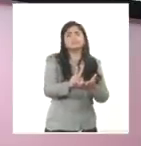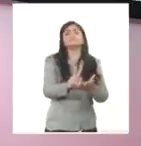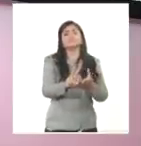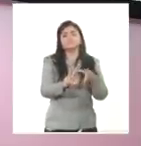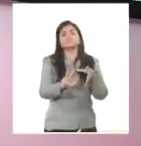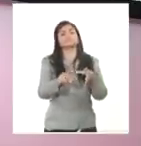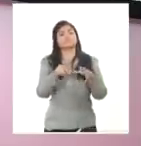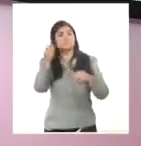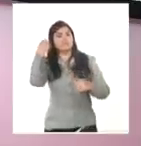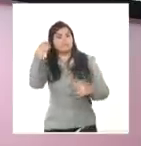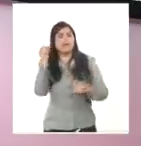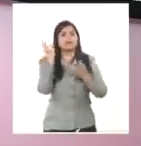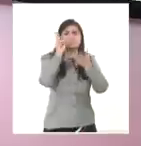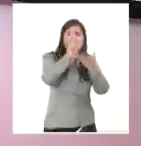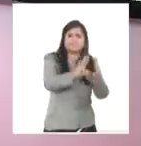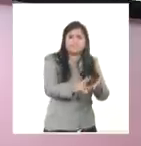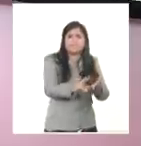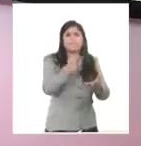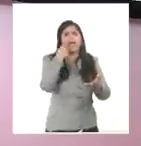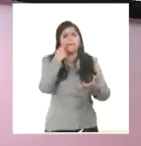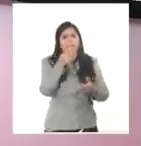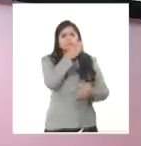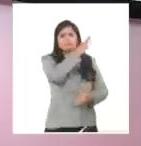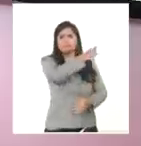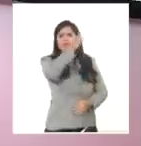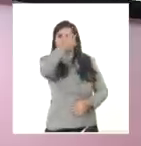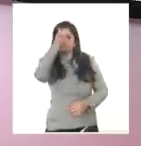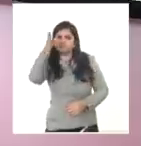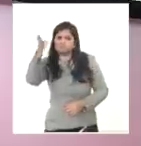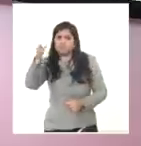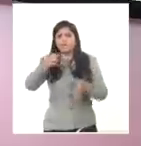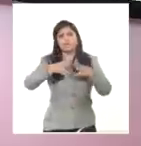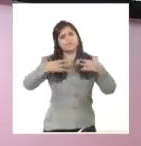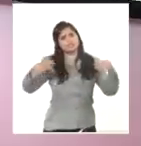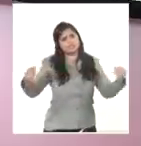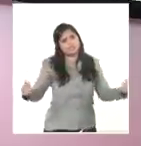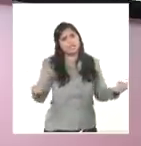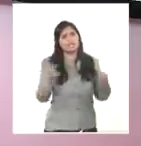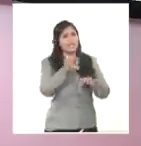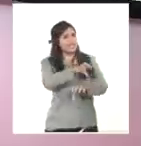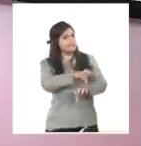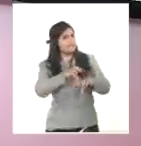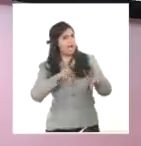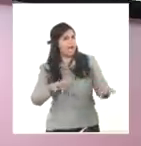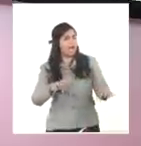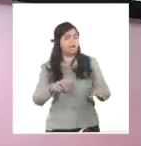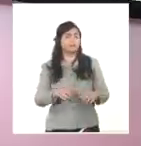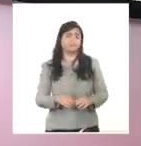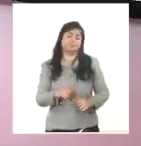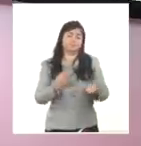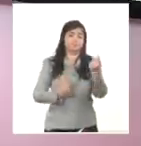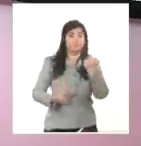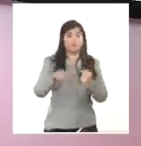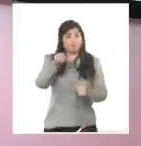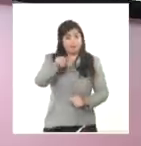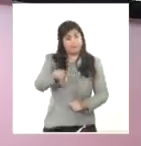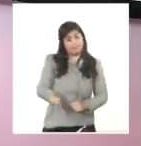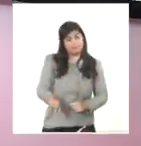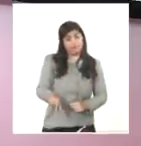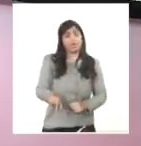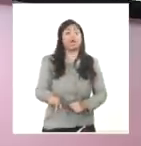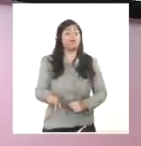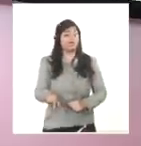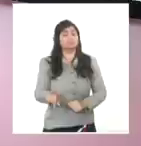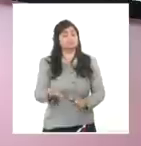resquebrajamiento de la exigencia y el control sobre la masa ganadera. A esto se ha unido la impunidad con que actúan los delincuentes, porque